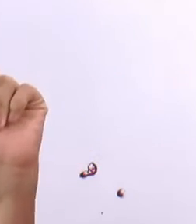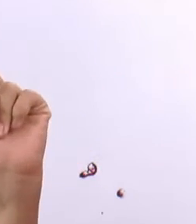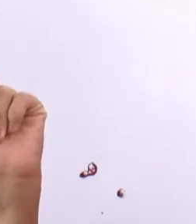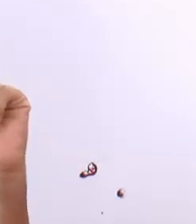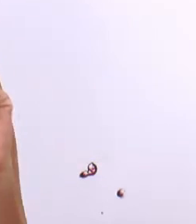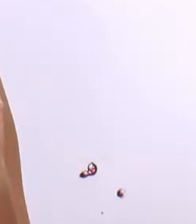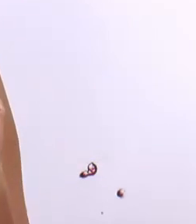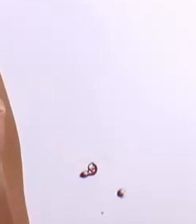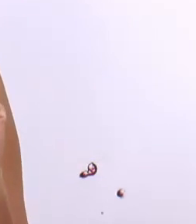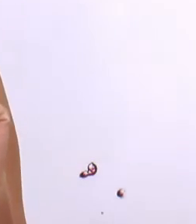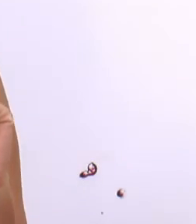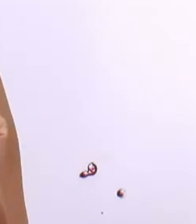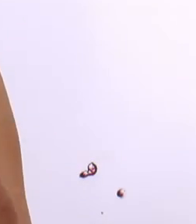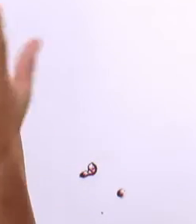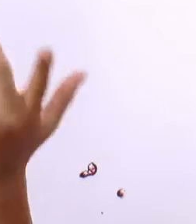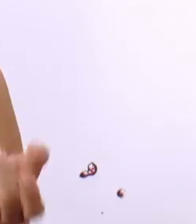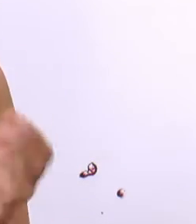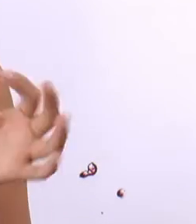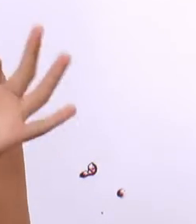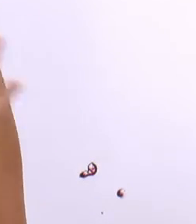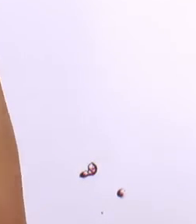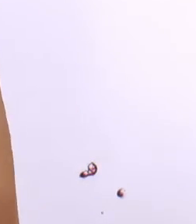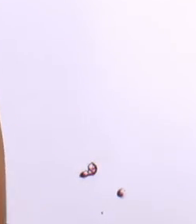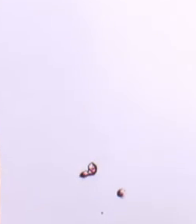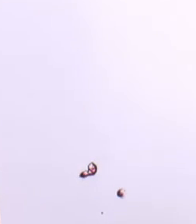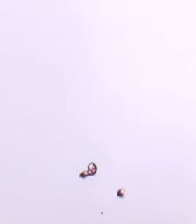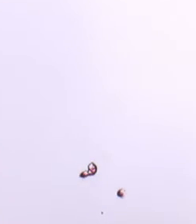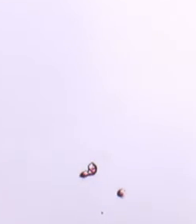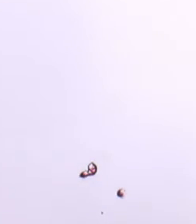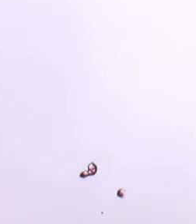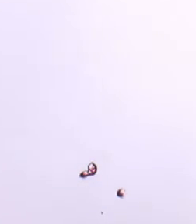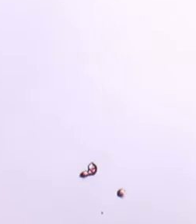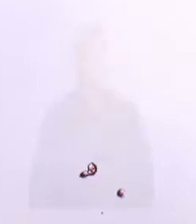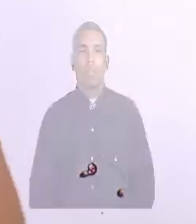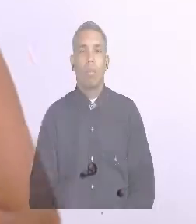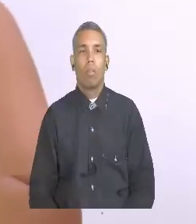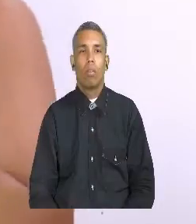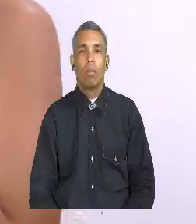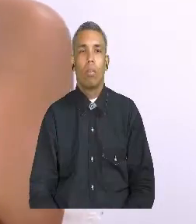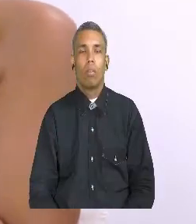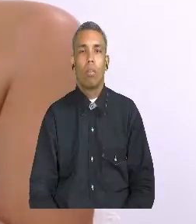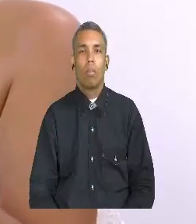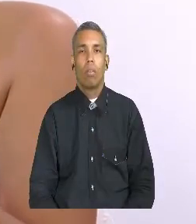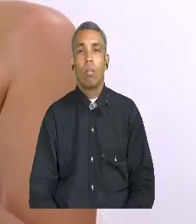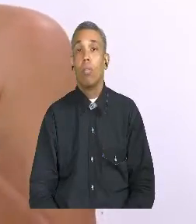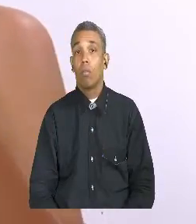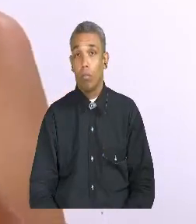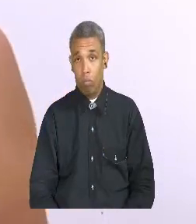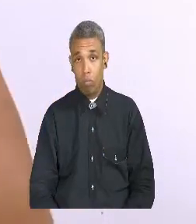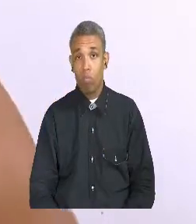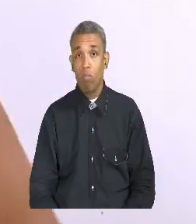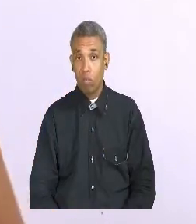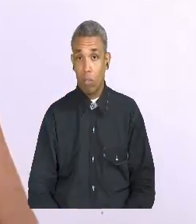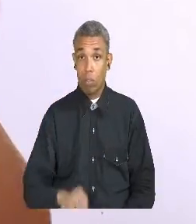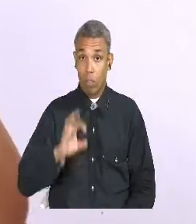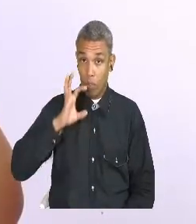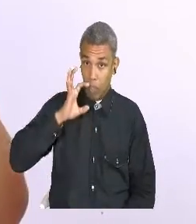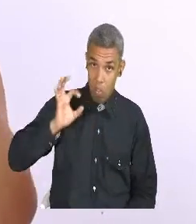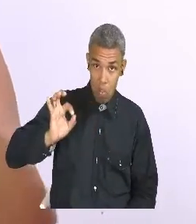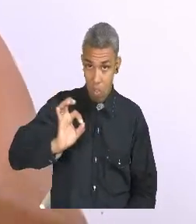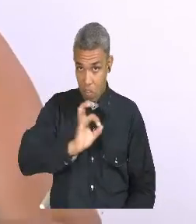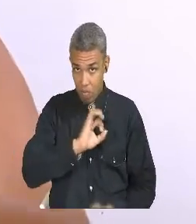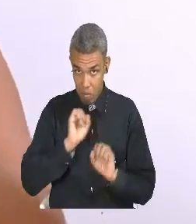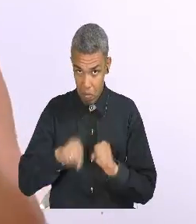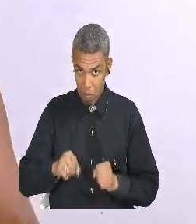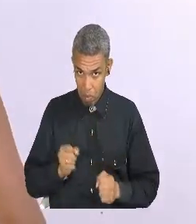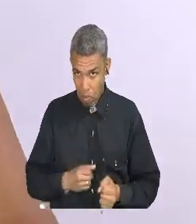muestra más clara en nuestro programa, de que los hombres también se le miden a la cocina, caramba. Y precisamente yo quiero atreverme a decir que